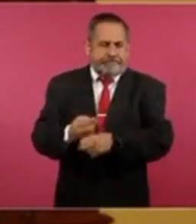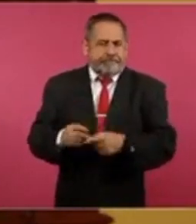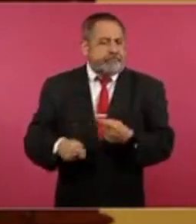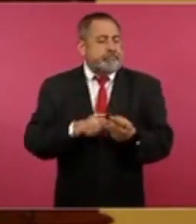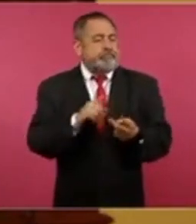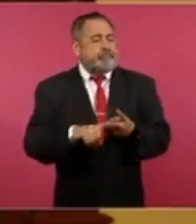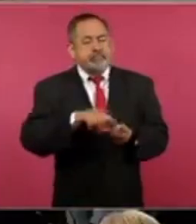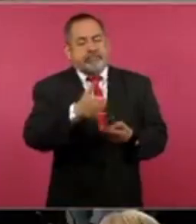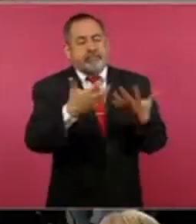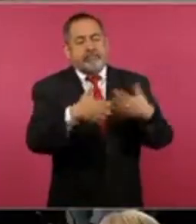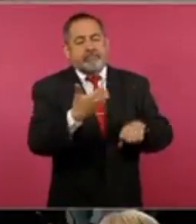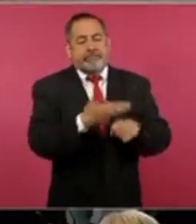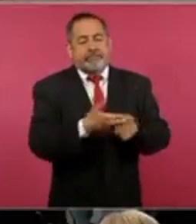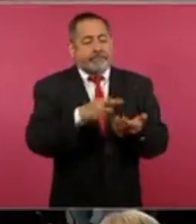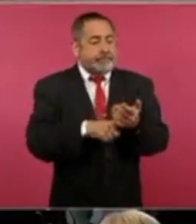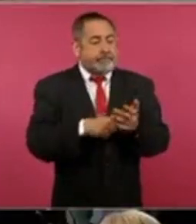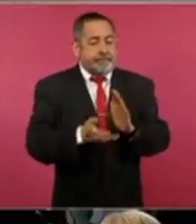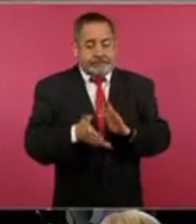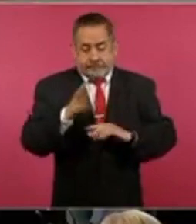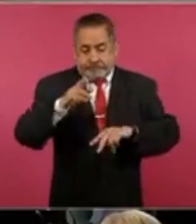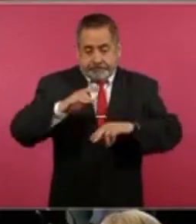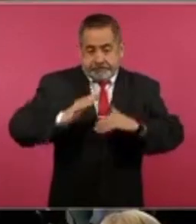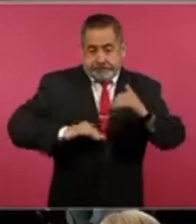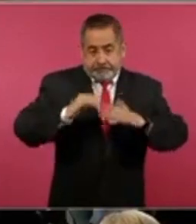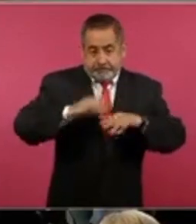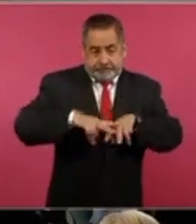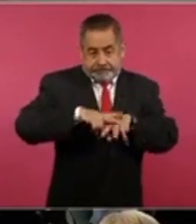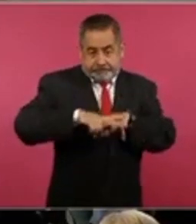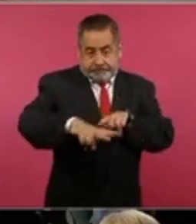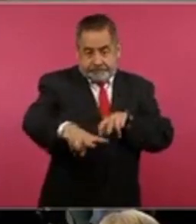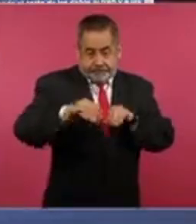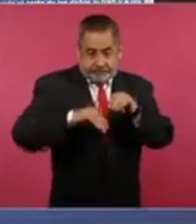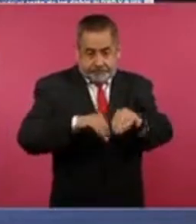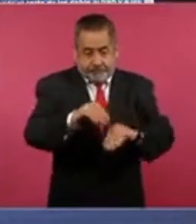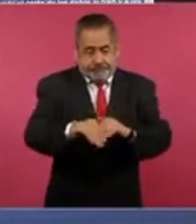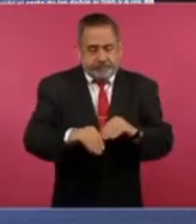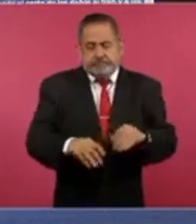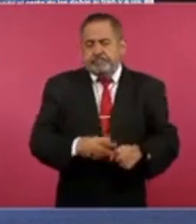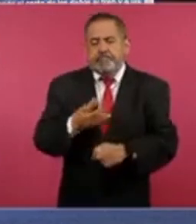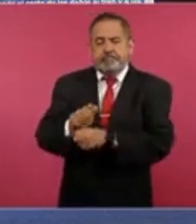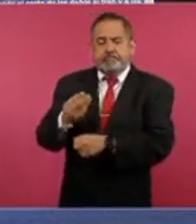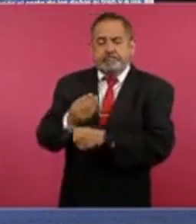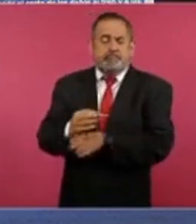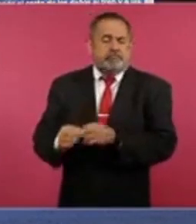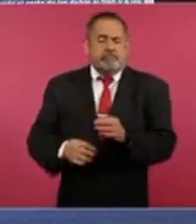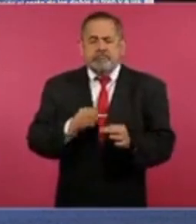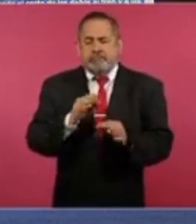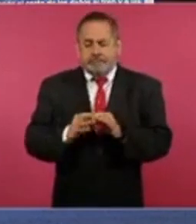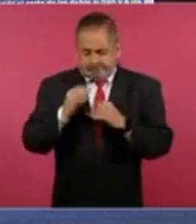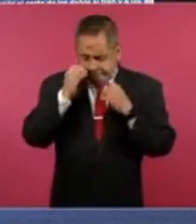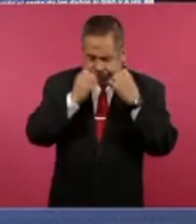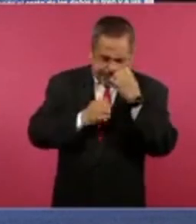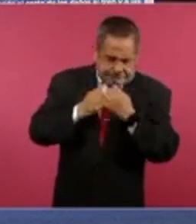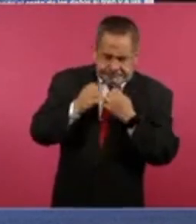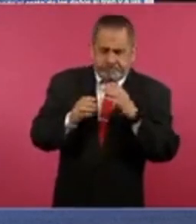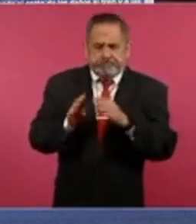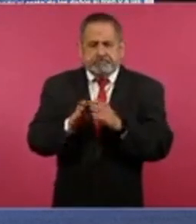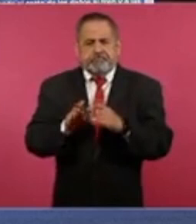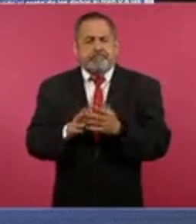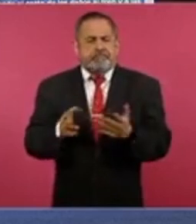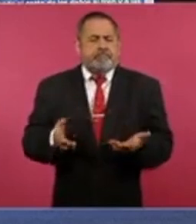quien construyó esta parte de las vías, pues son los que están analizando y viendo los